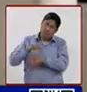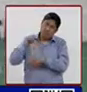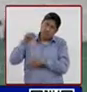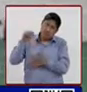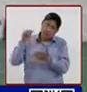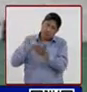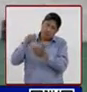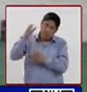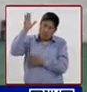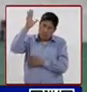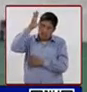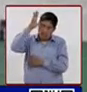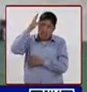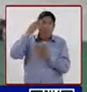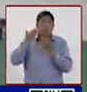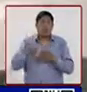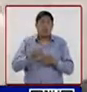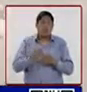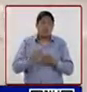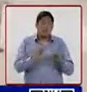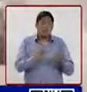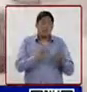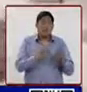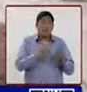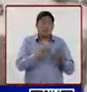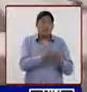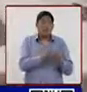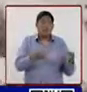padre y en este momento se encuentra en celdas policiales.